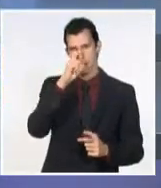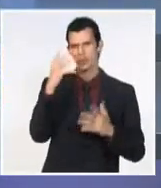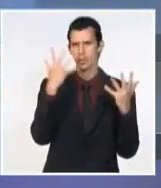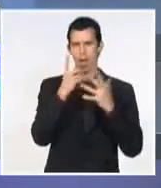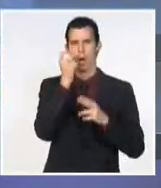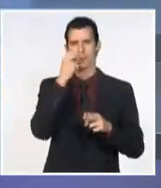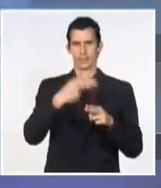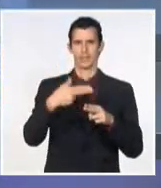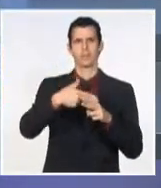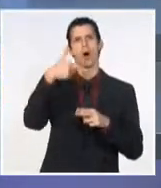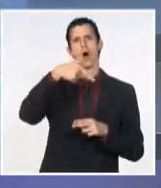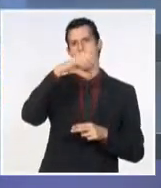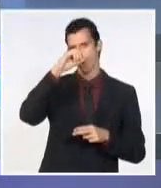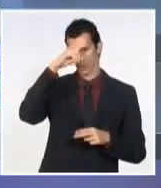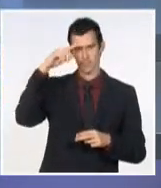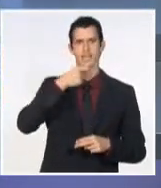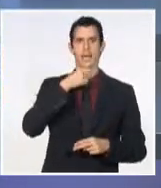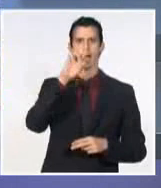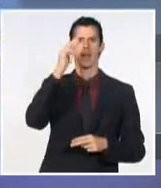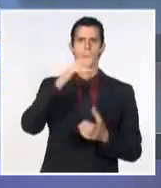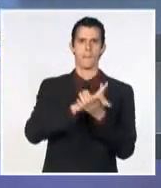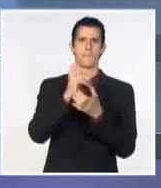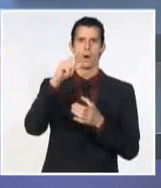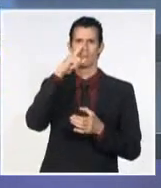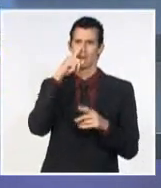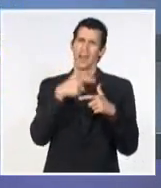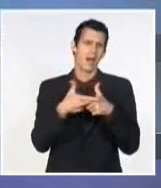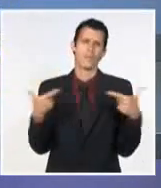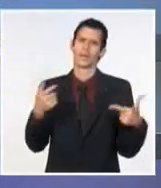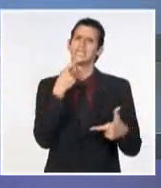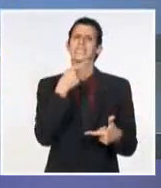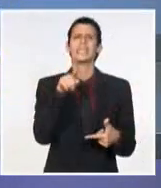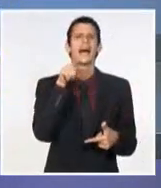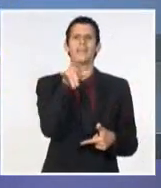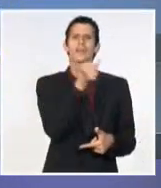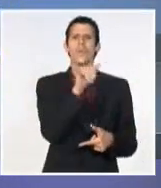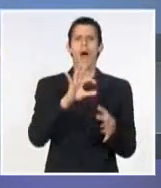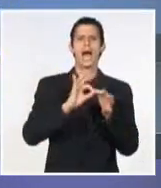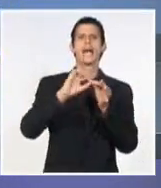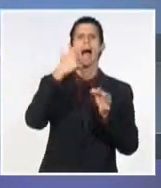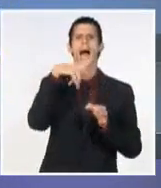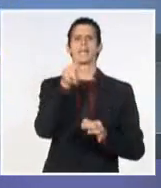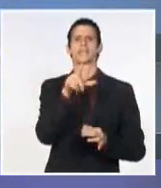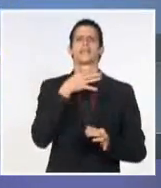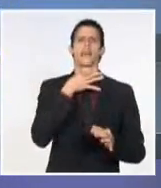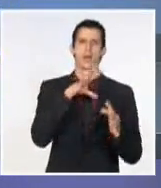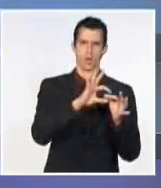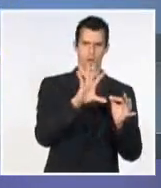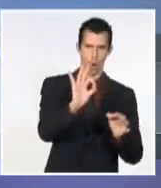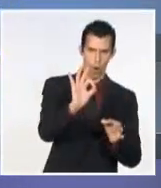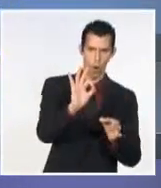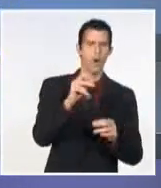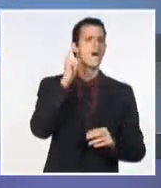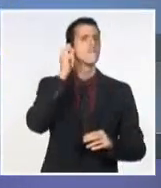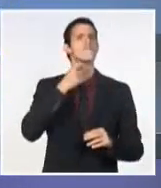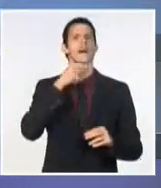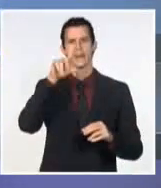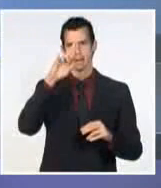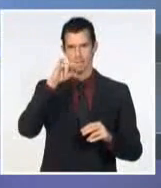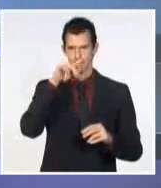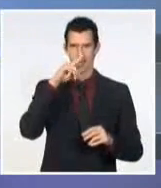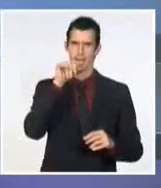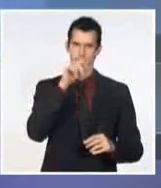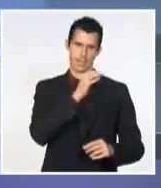primer secretario del Comité Central del Partido y presidente de la República, Miguel Díaz-Canel Bermúdez, recordó en su cuenta en X a quien fuera